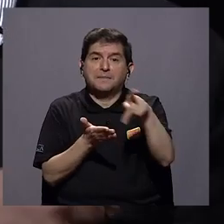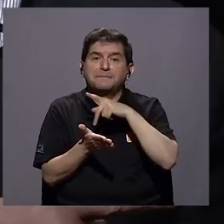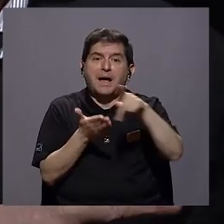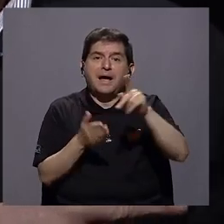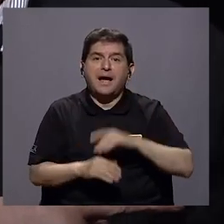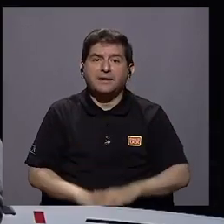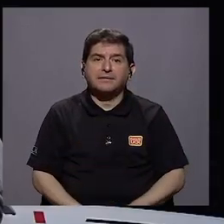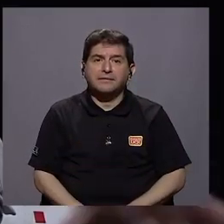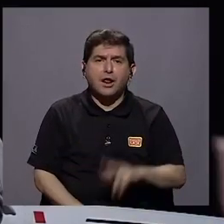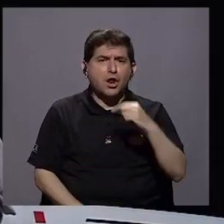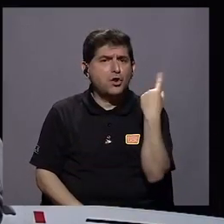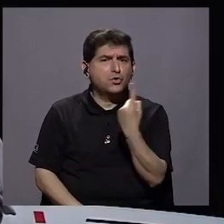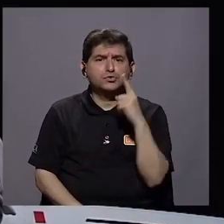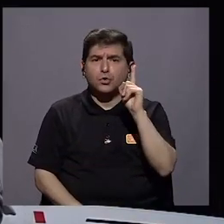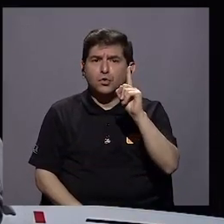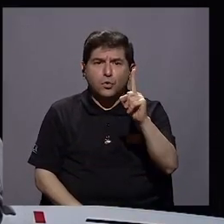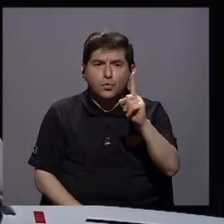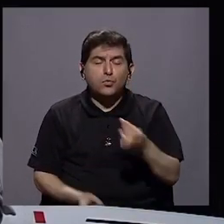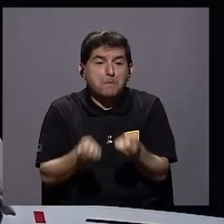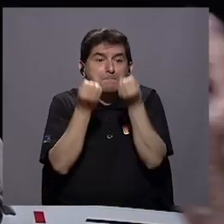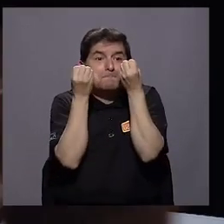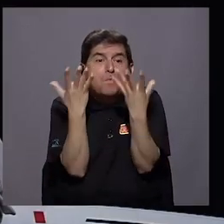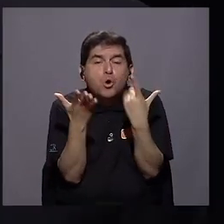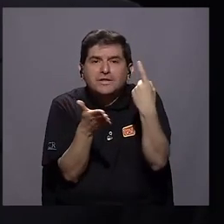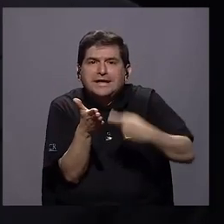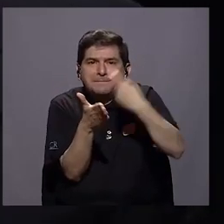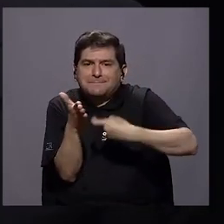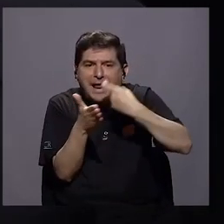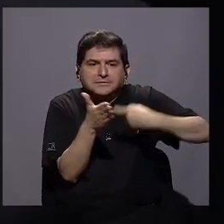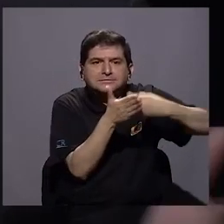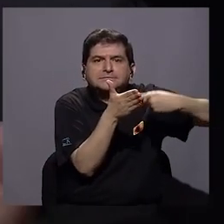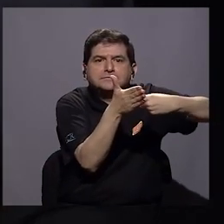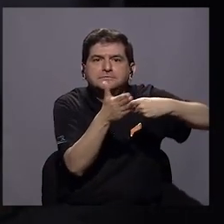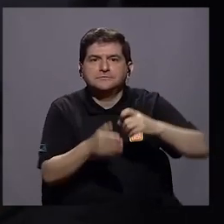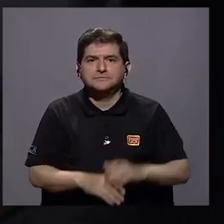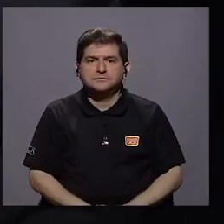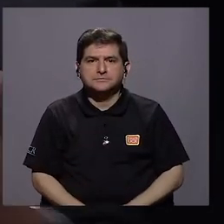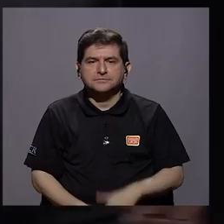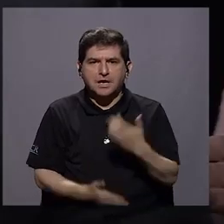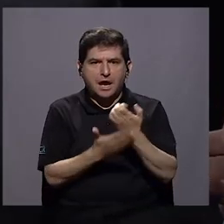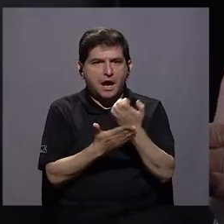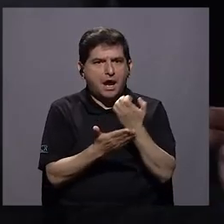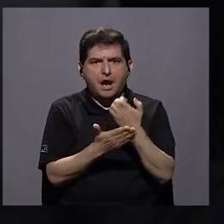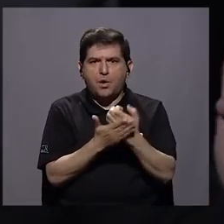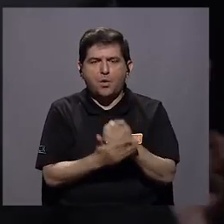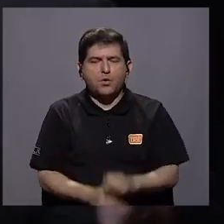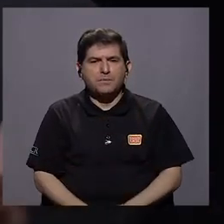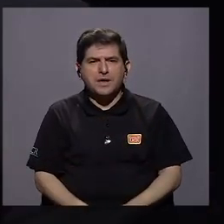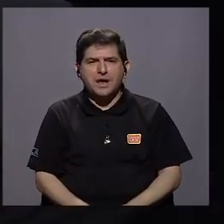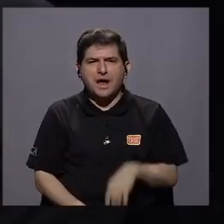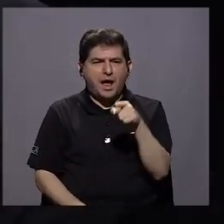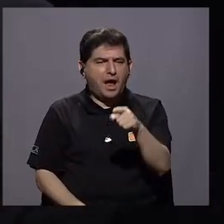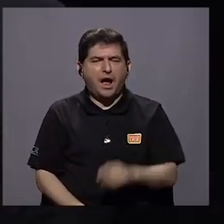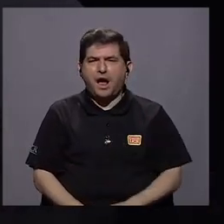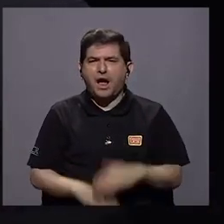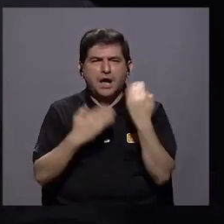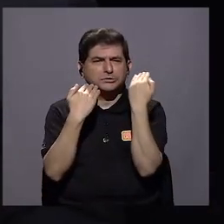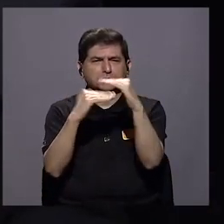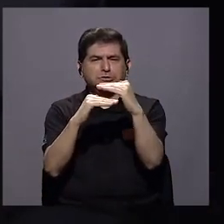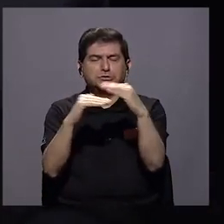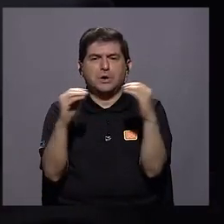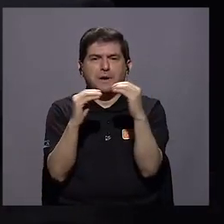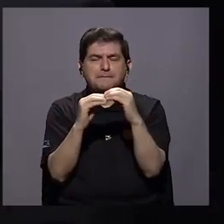pagar usted. No es solo uno, son un montón de impuestos. Y la economía se va a restringir más, entonces